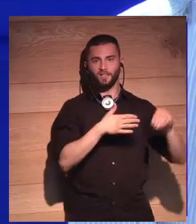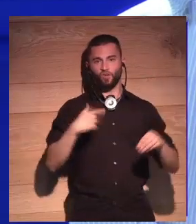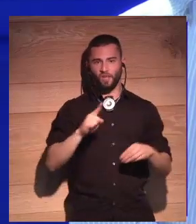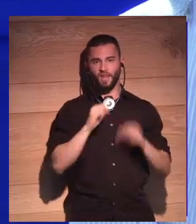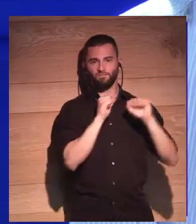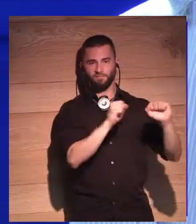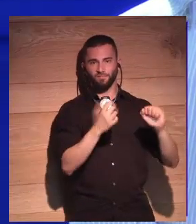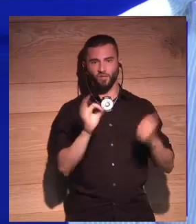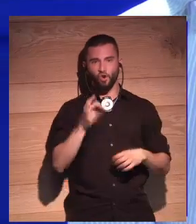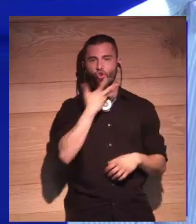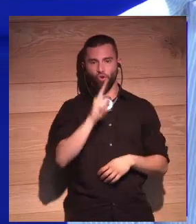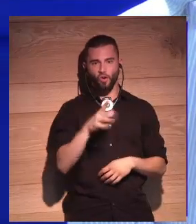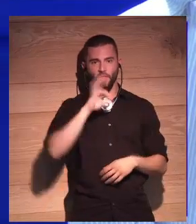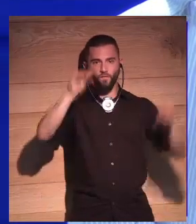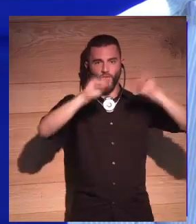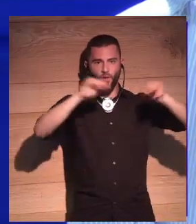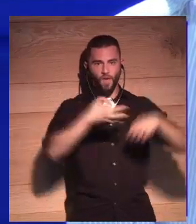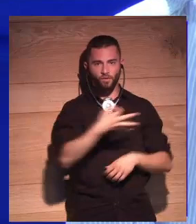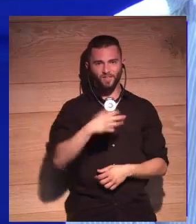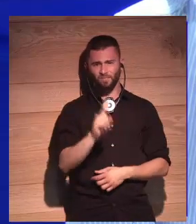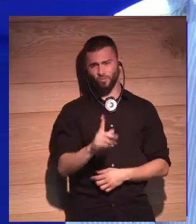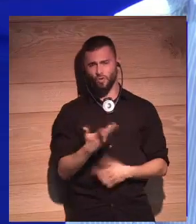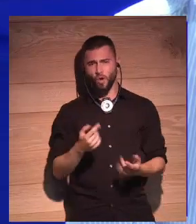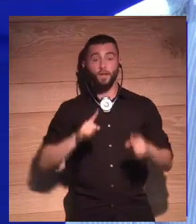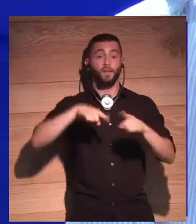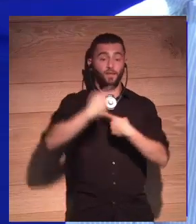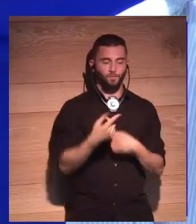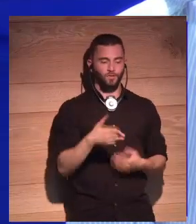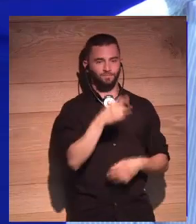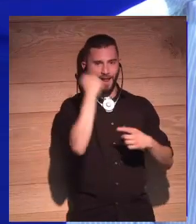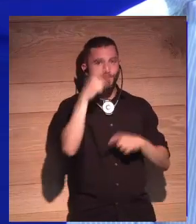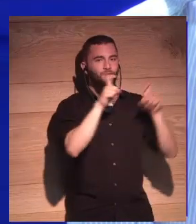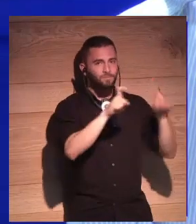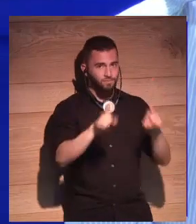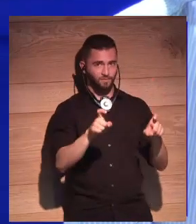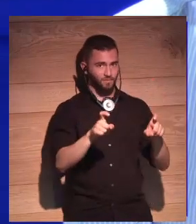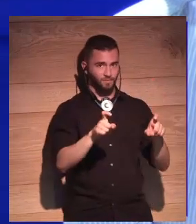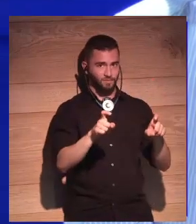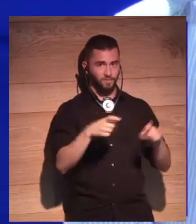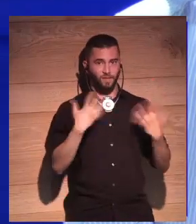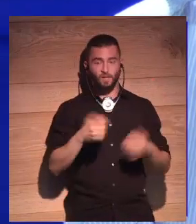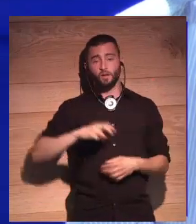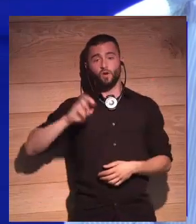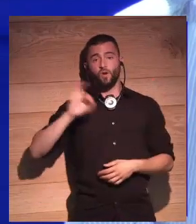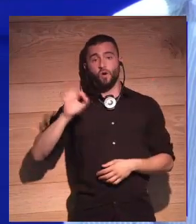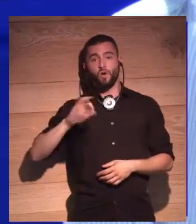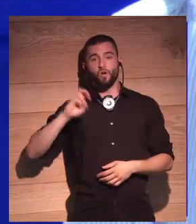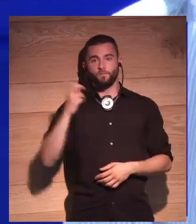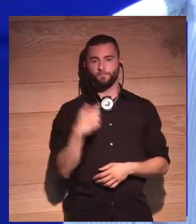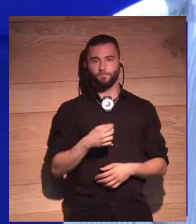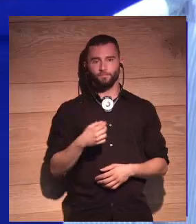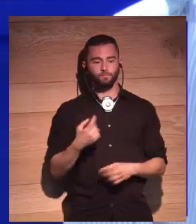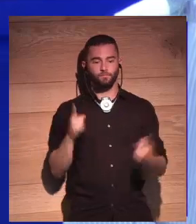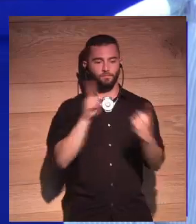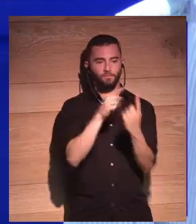o que no tienen la formación adecuada para luego impartir a los alumnos. Y hay otros que van directamente al alumno y dicen, no, el foco